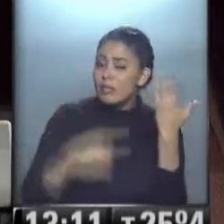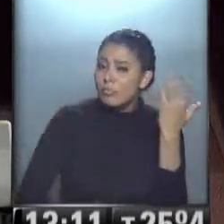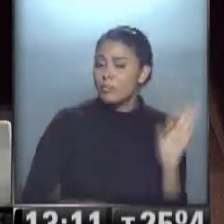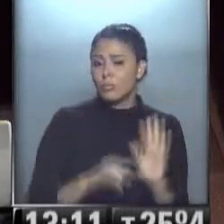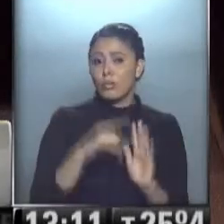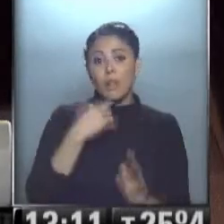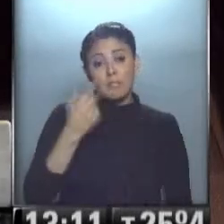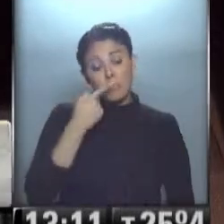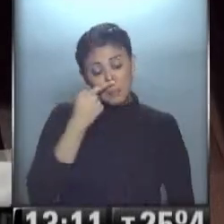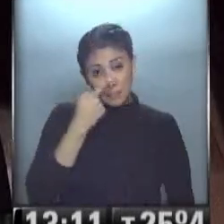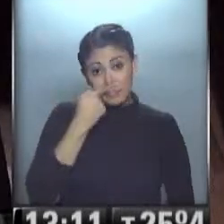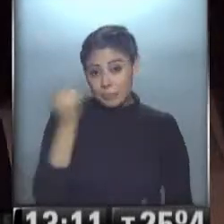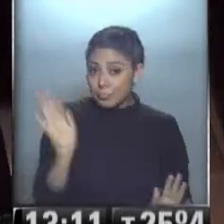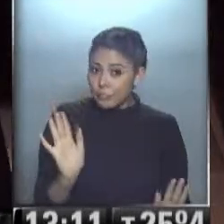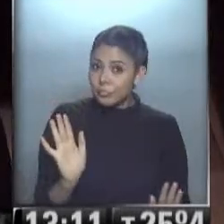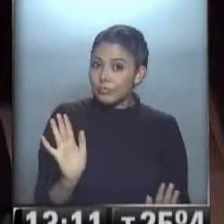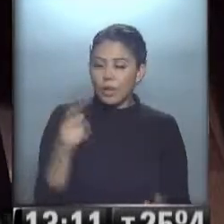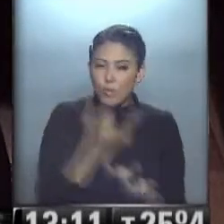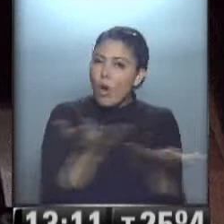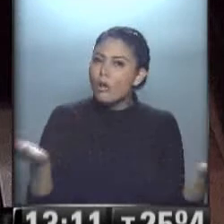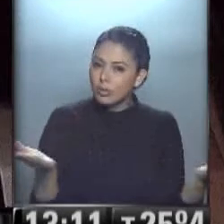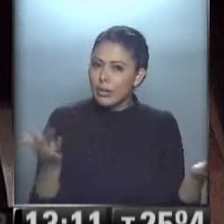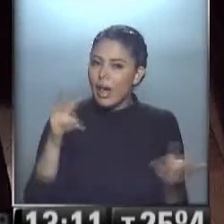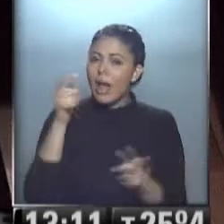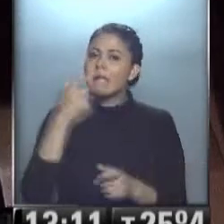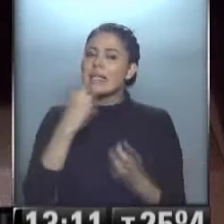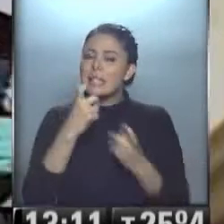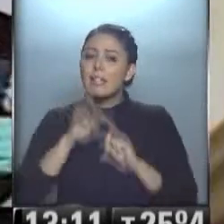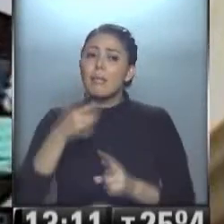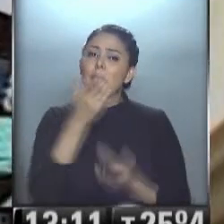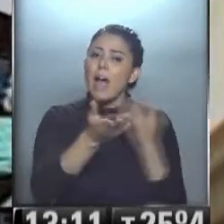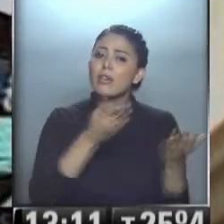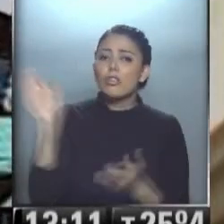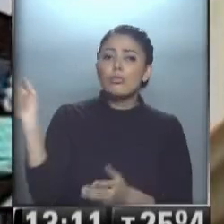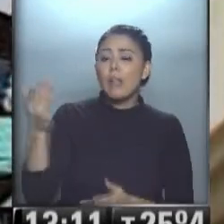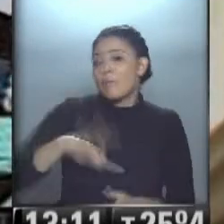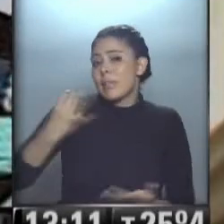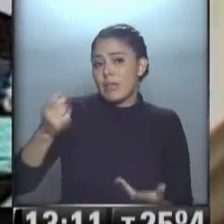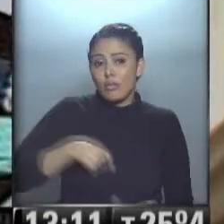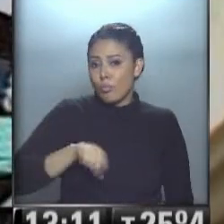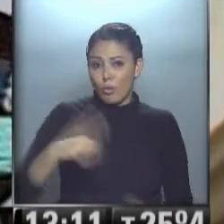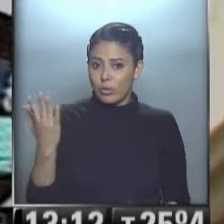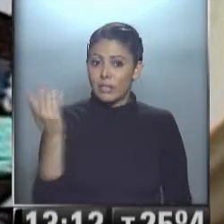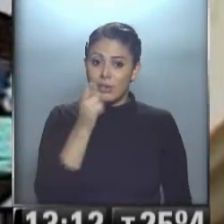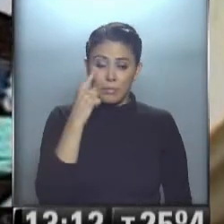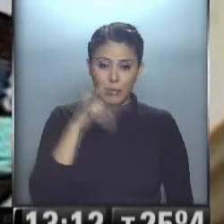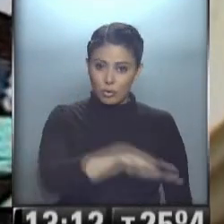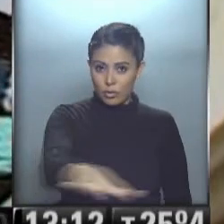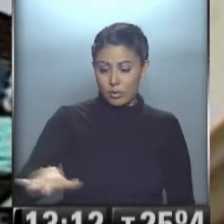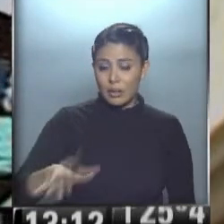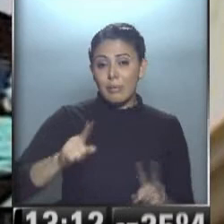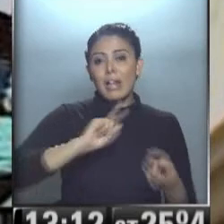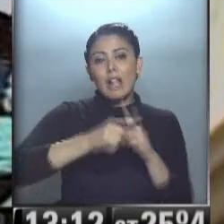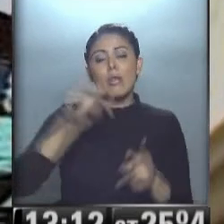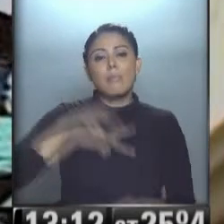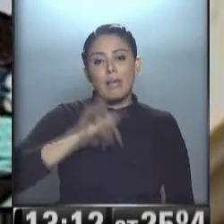realmente muy interesantes que reflejan las demandas y necesidades de la vida moderna de la vida sociedad de las relaciones